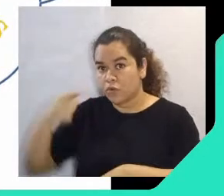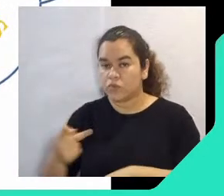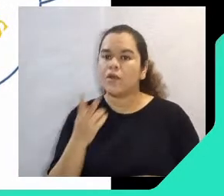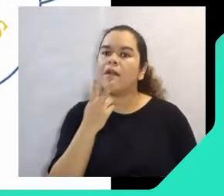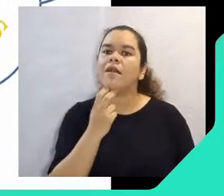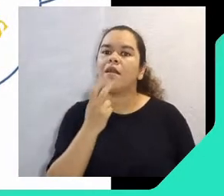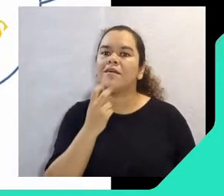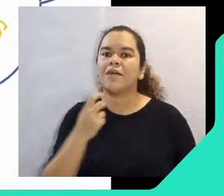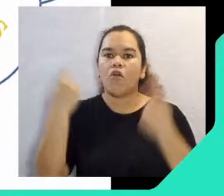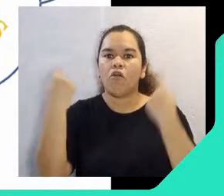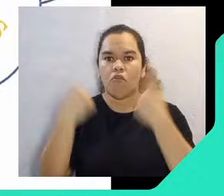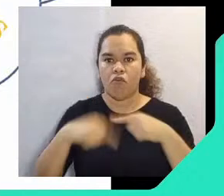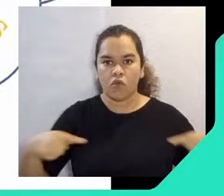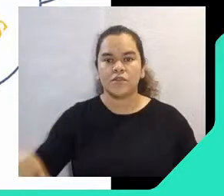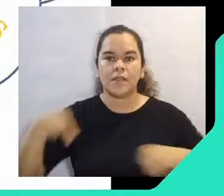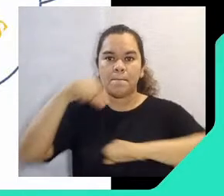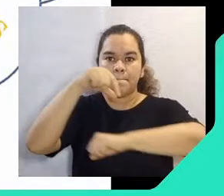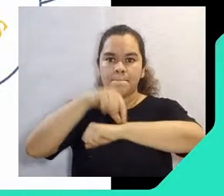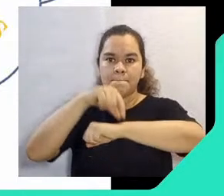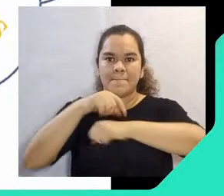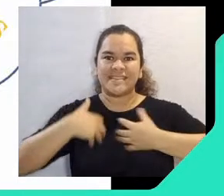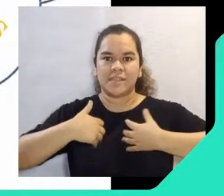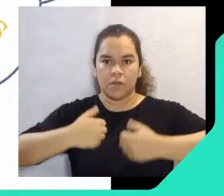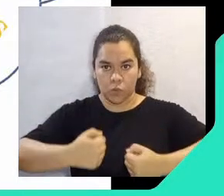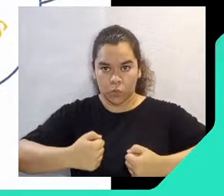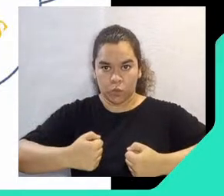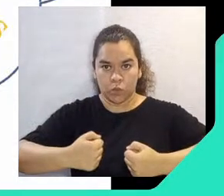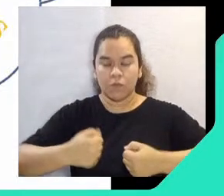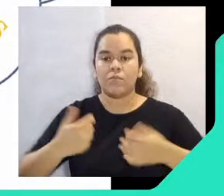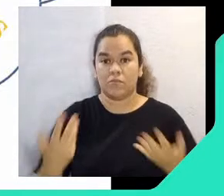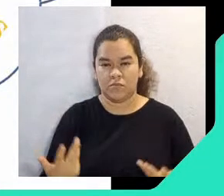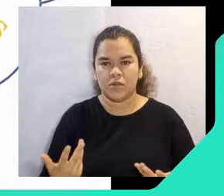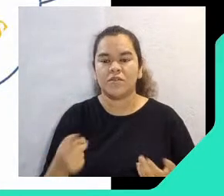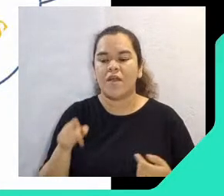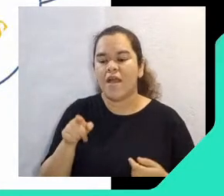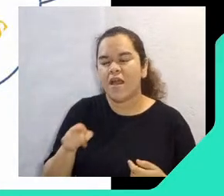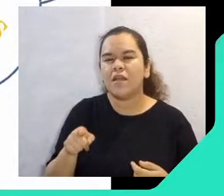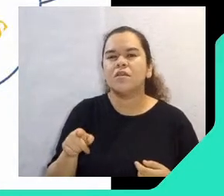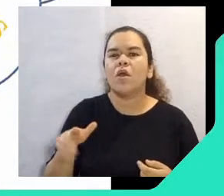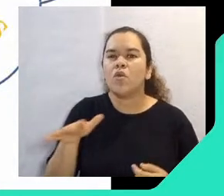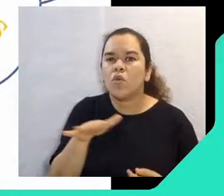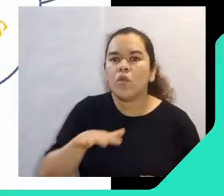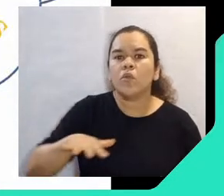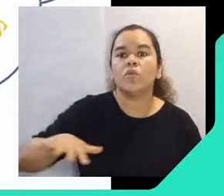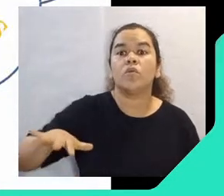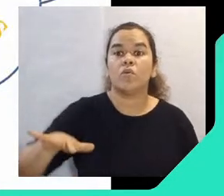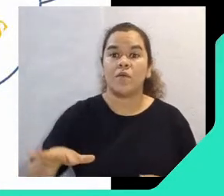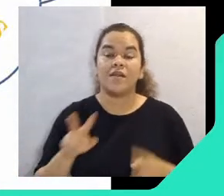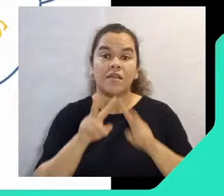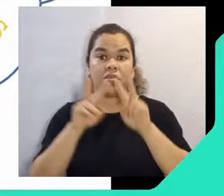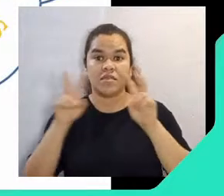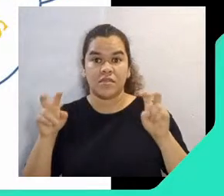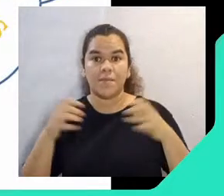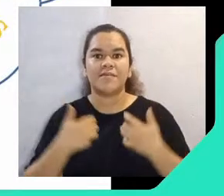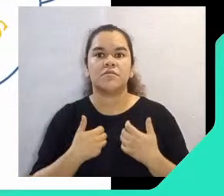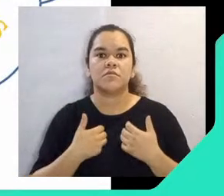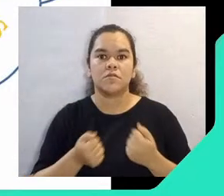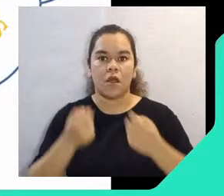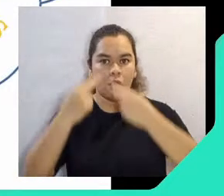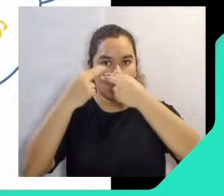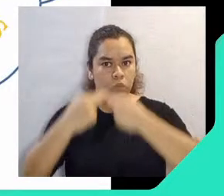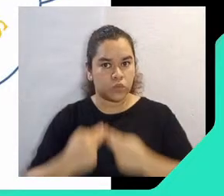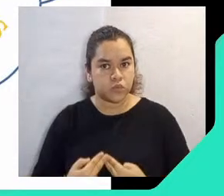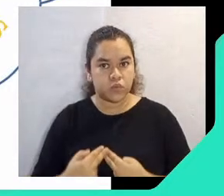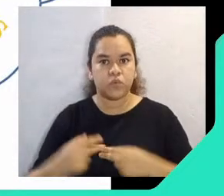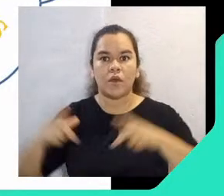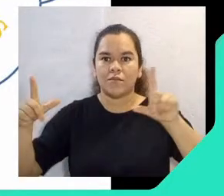que es trabajar con el equipo, con los procesos, con las señales que tienen que ver con el cuidado de la salud y